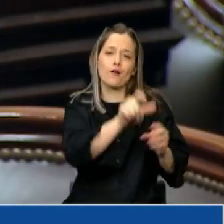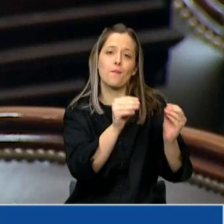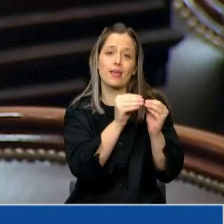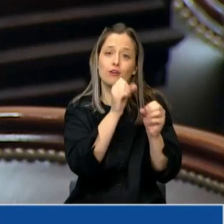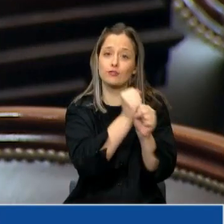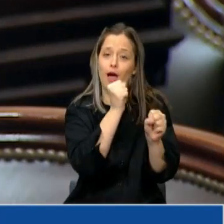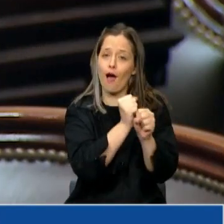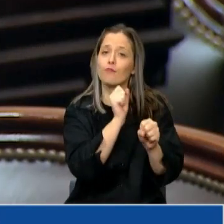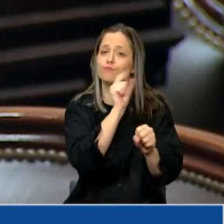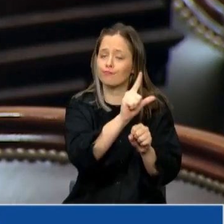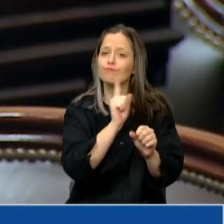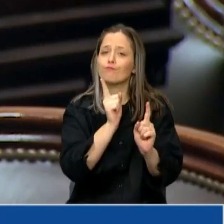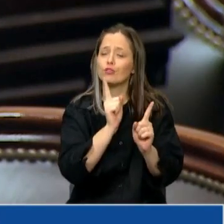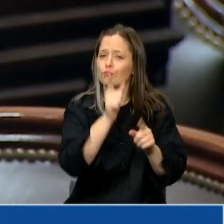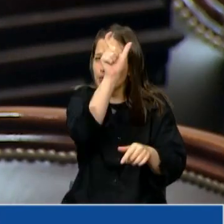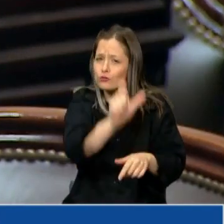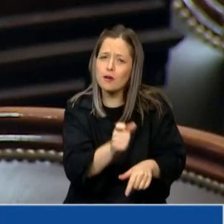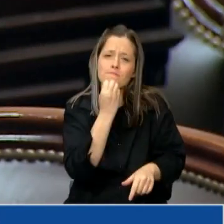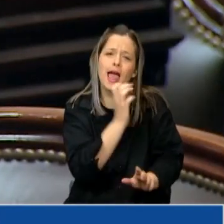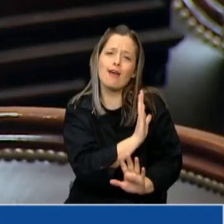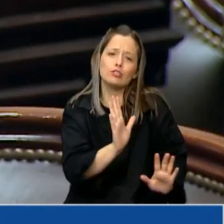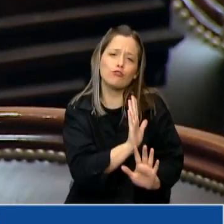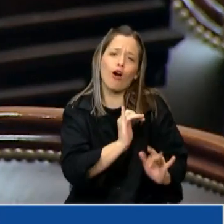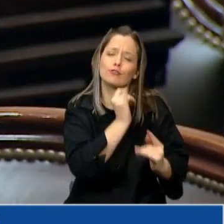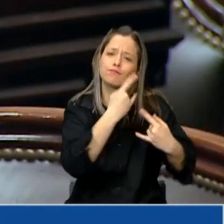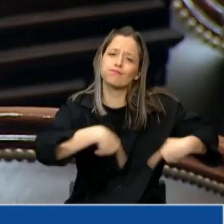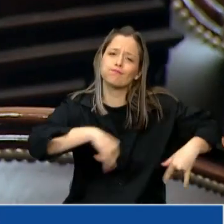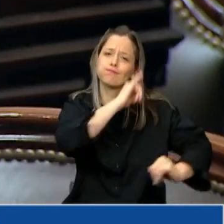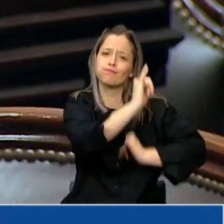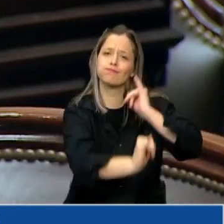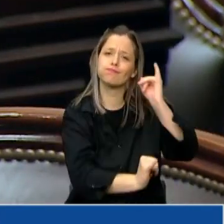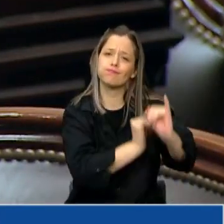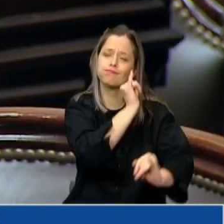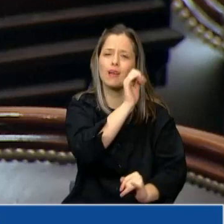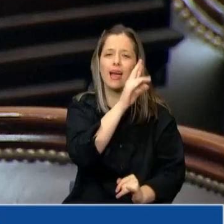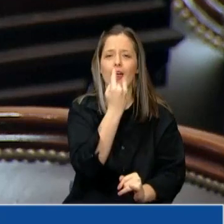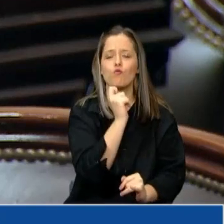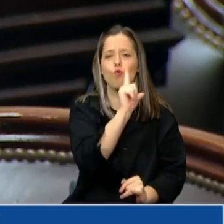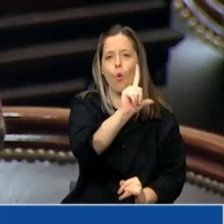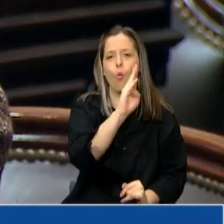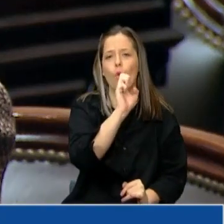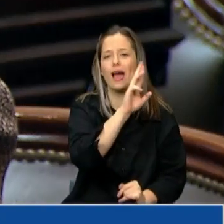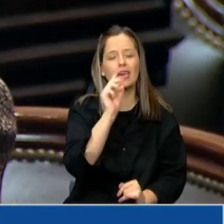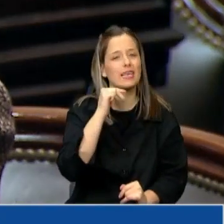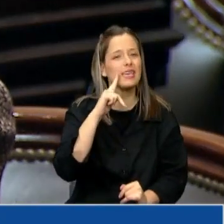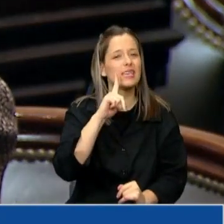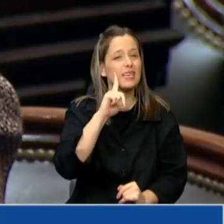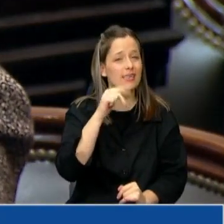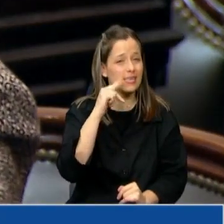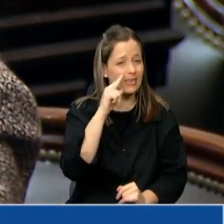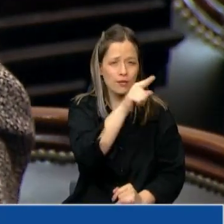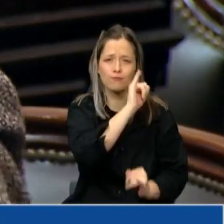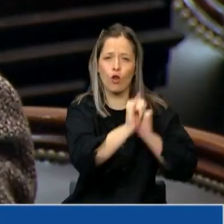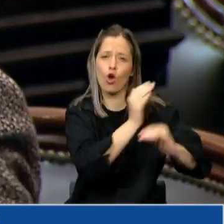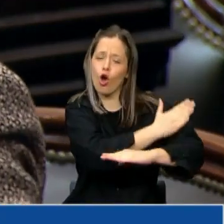nuestro, una persona brillante en serio y si las hay, el diputado Raúl Baglini, porque se cumple tan